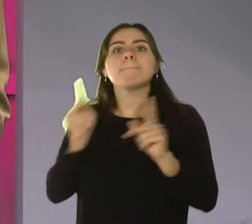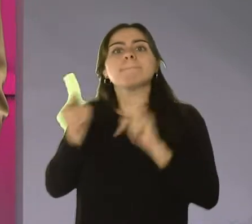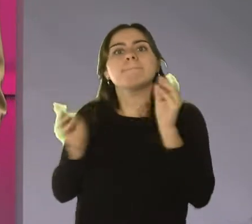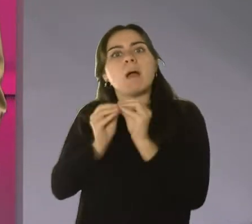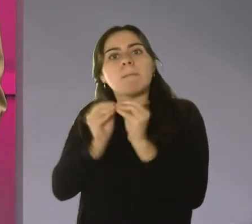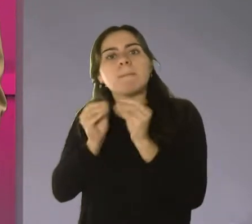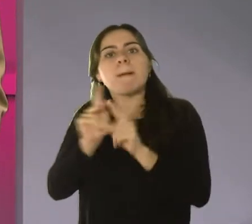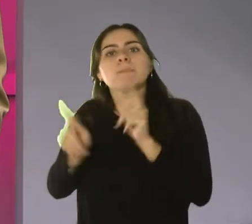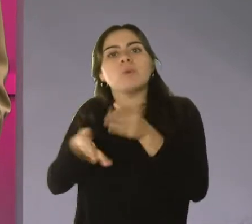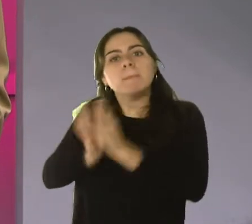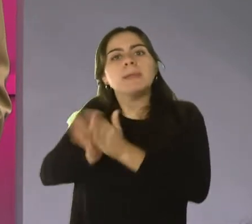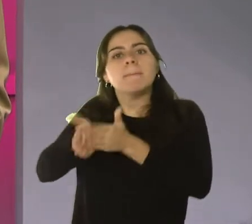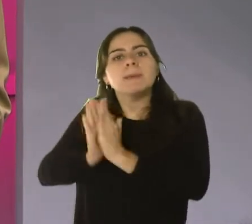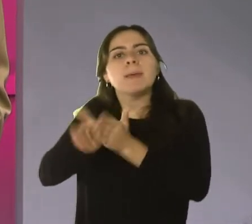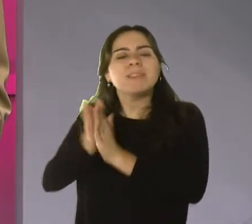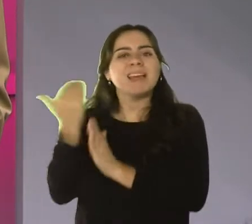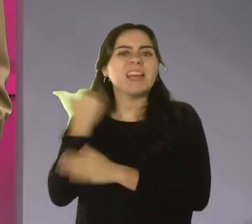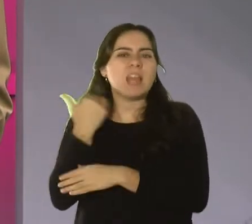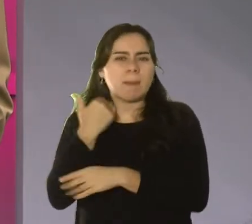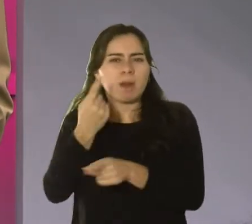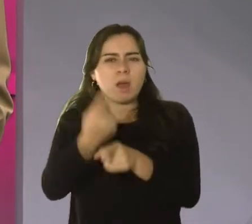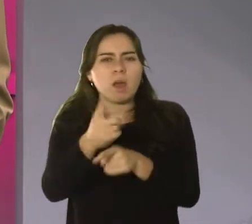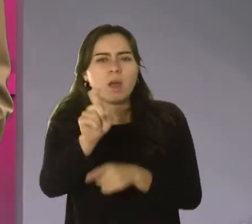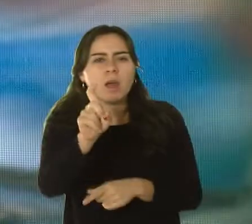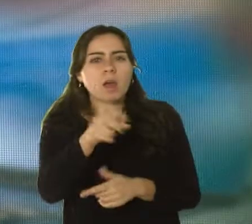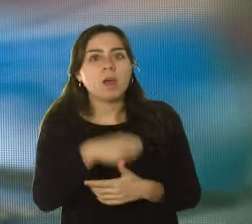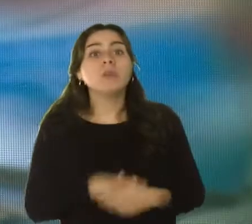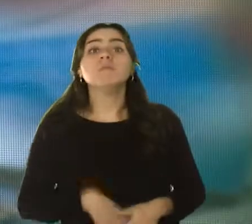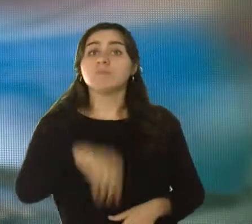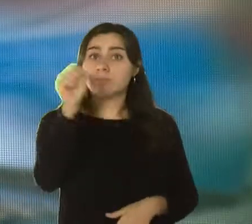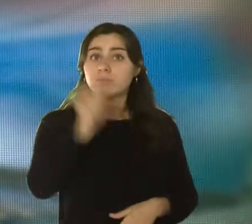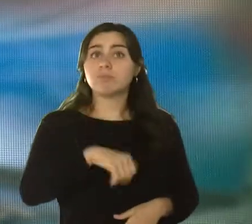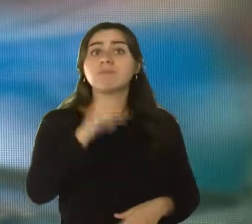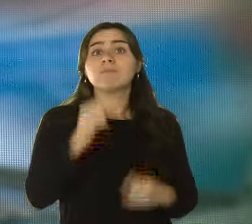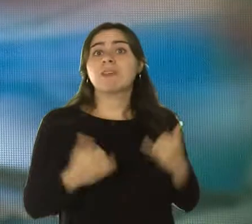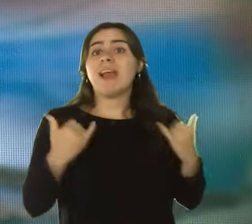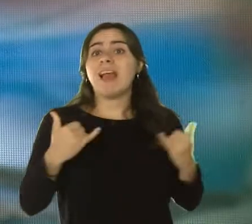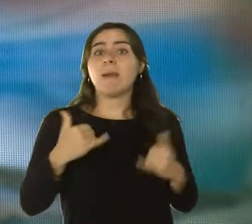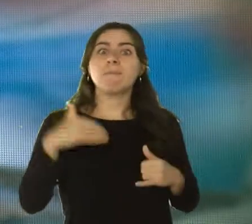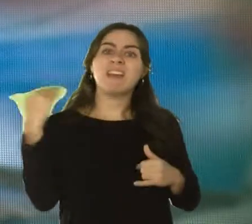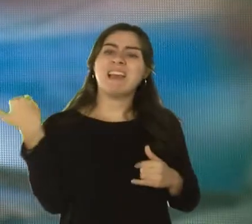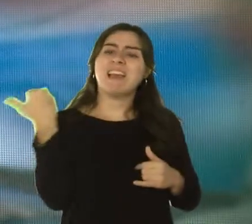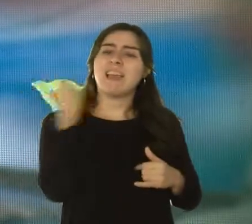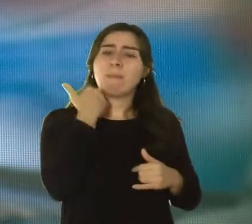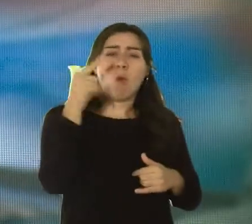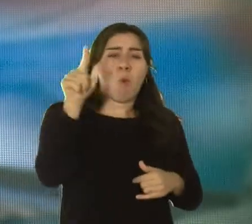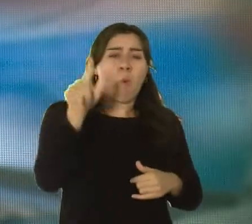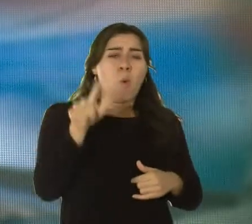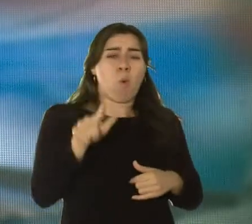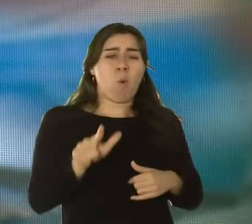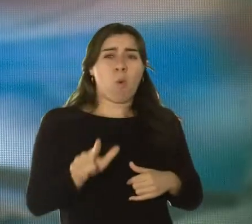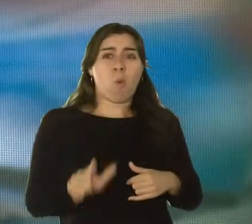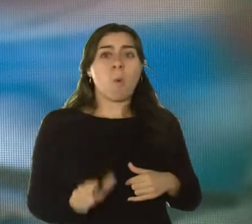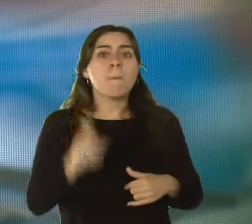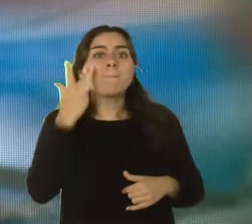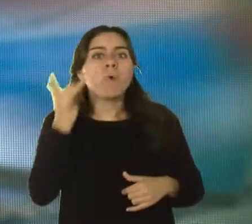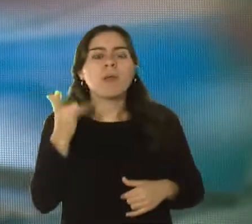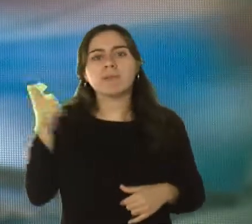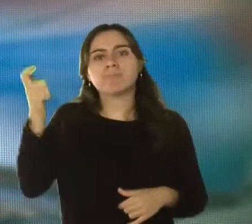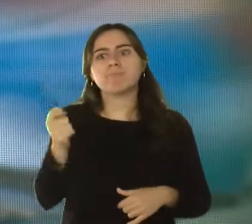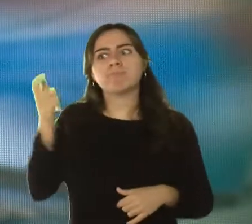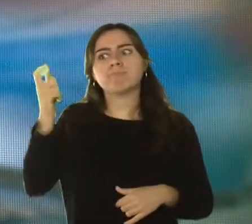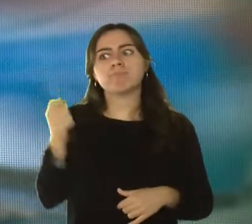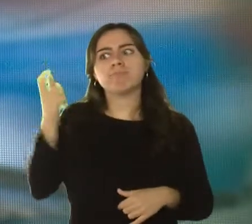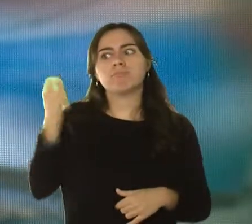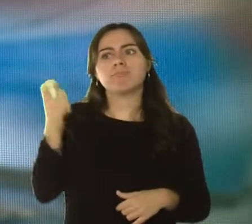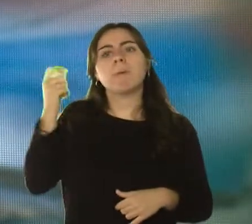pudiesen estarse radicando en este momento. Sí, ahora mismo están históricamente bajas las quiebras, están históricamente bajas porque están todas estas ayudas, pero el boom